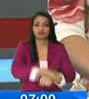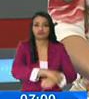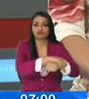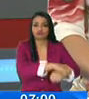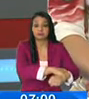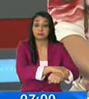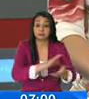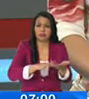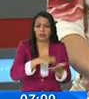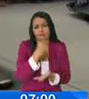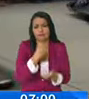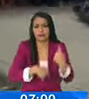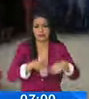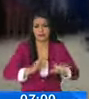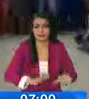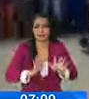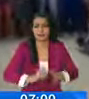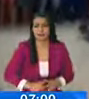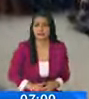graves heridas.